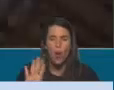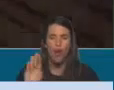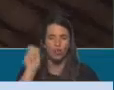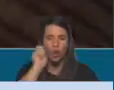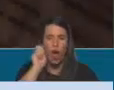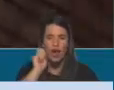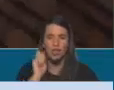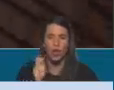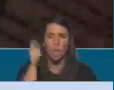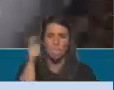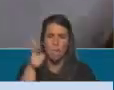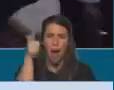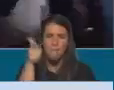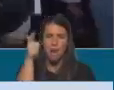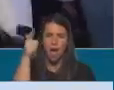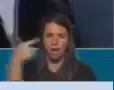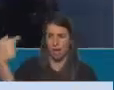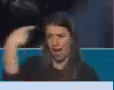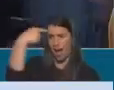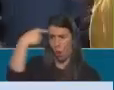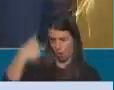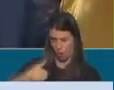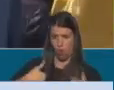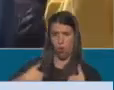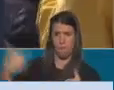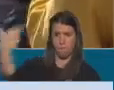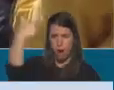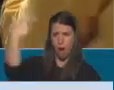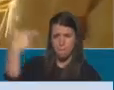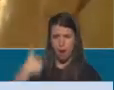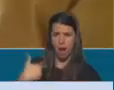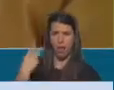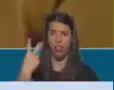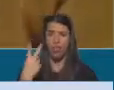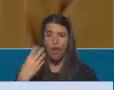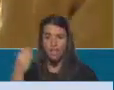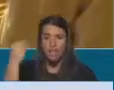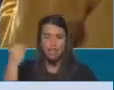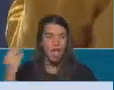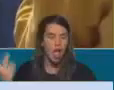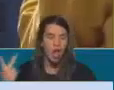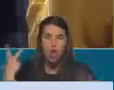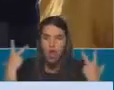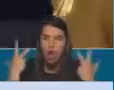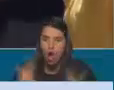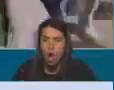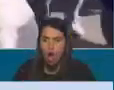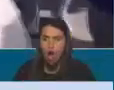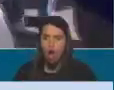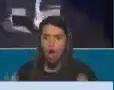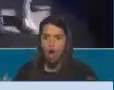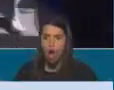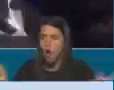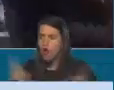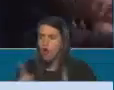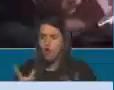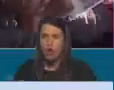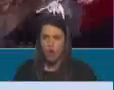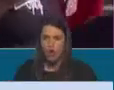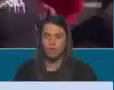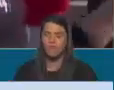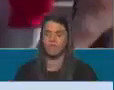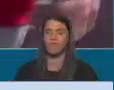No. A la cabeza y al cuerpo. No. De hecho, lo que contaron los padres después, que pasaron por varias, digamos, casas, que